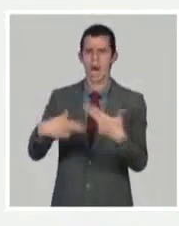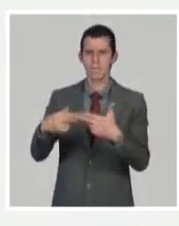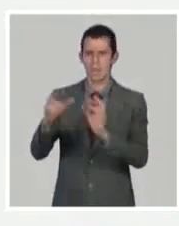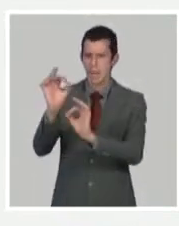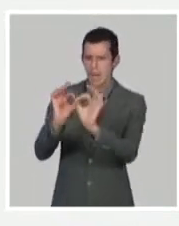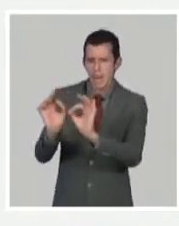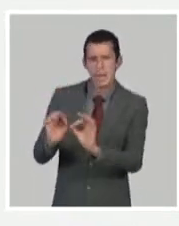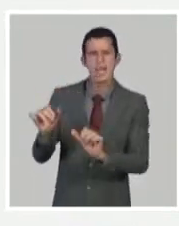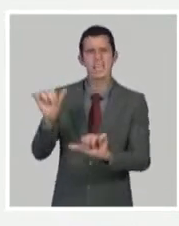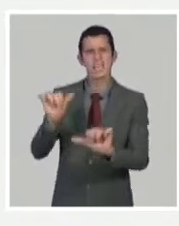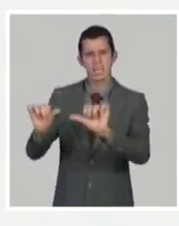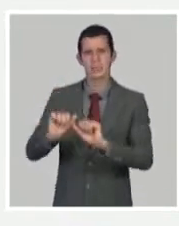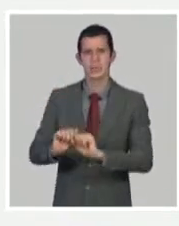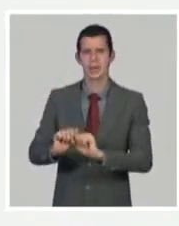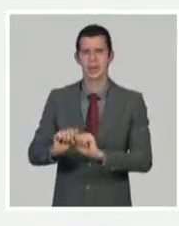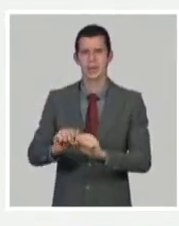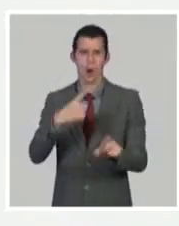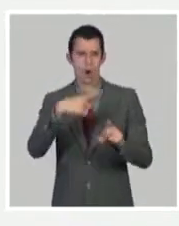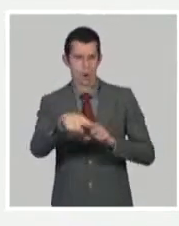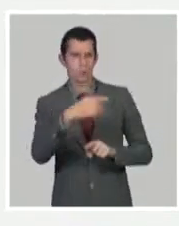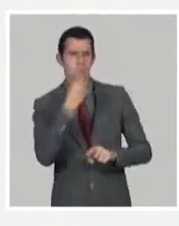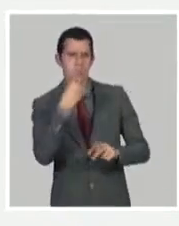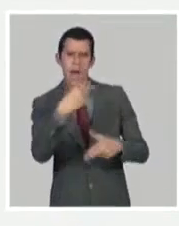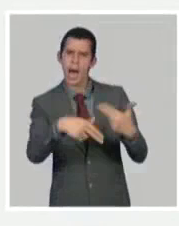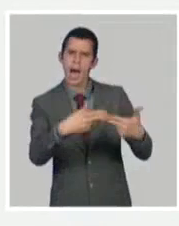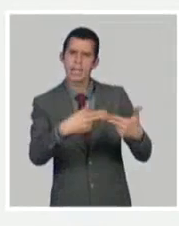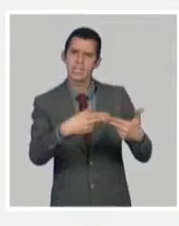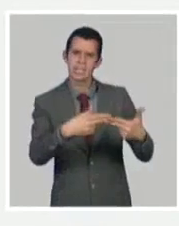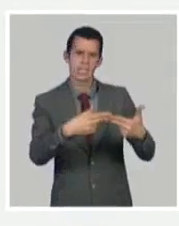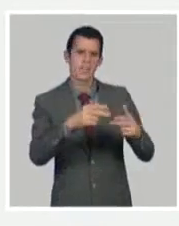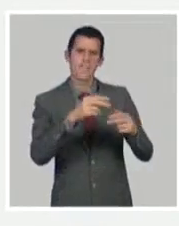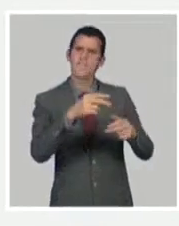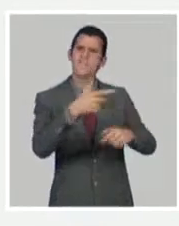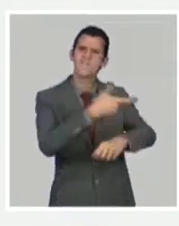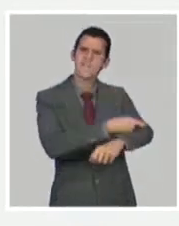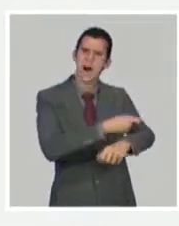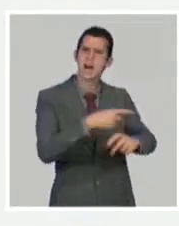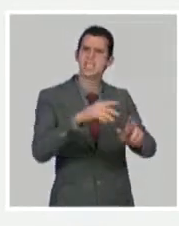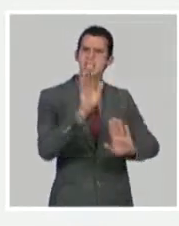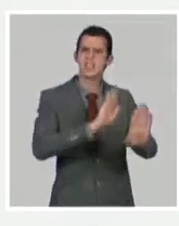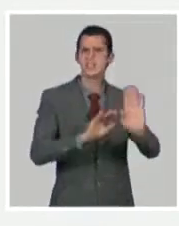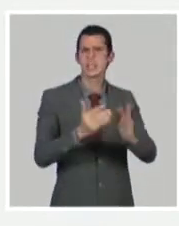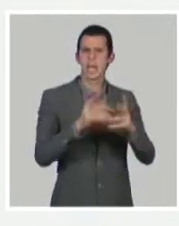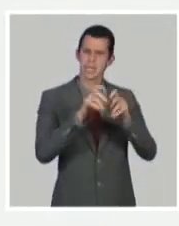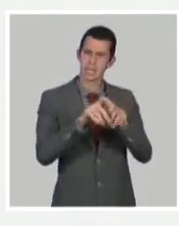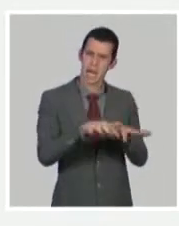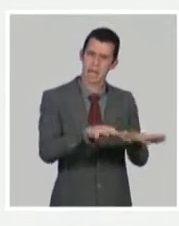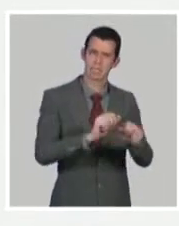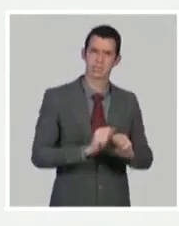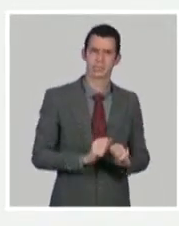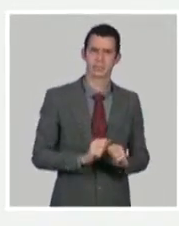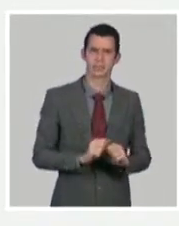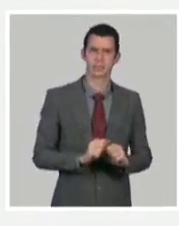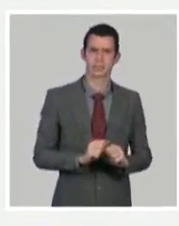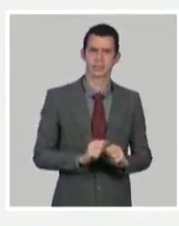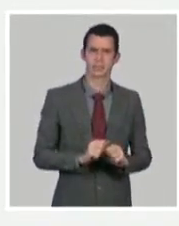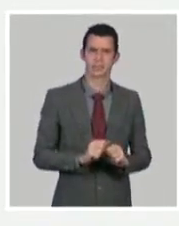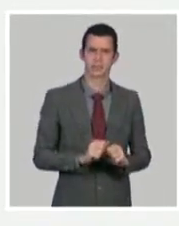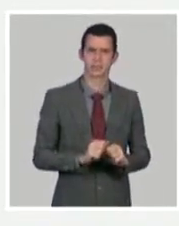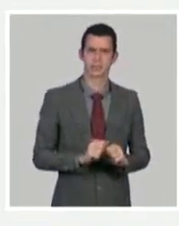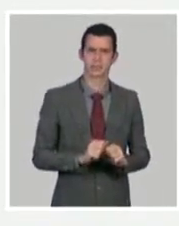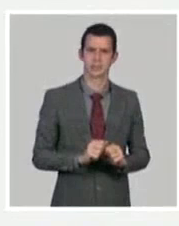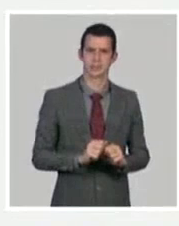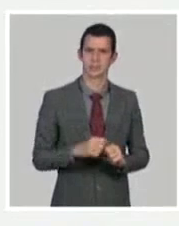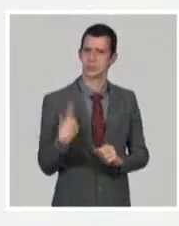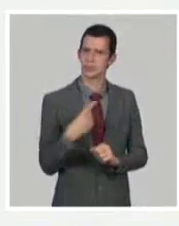cáncer. Todo ese saber hacer, todo ese conocimiento estaba disponible y es el que dio hoy base a